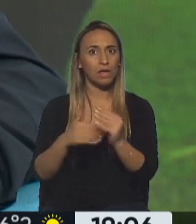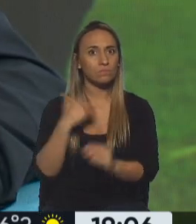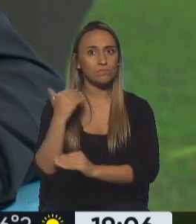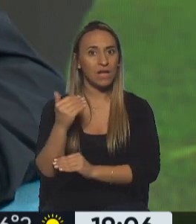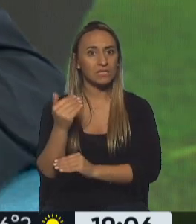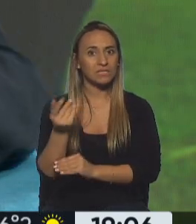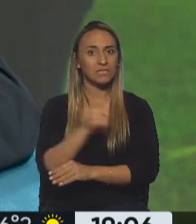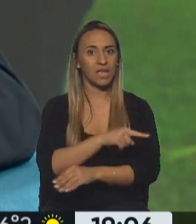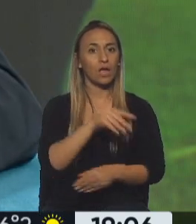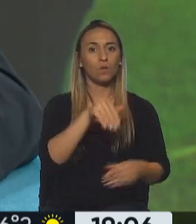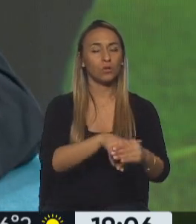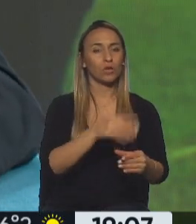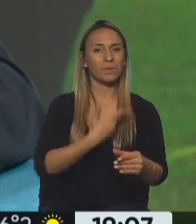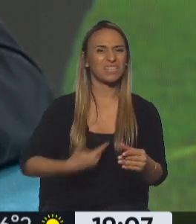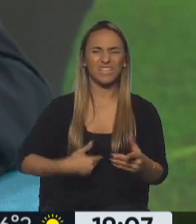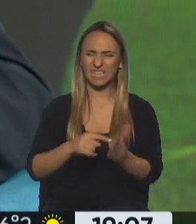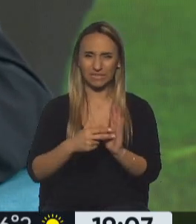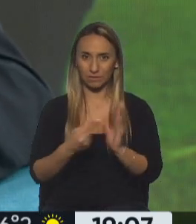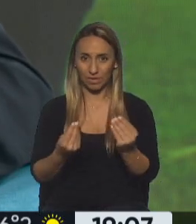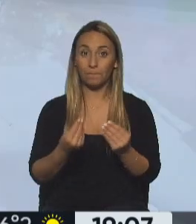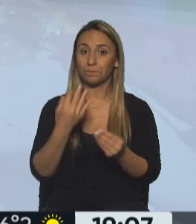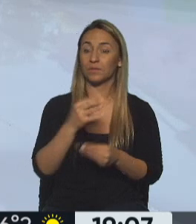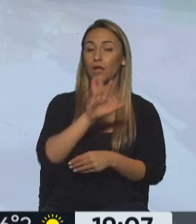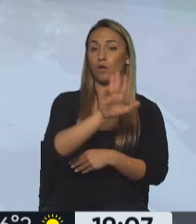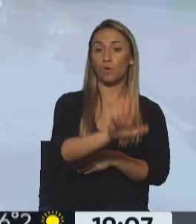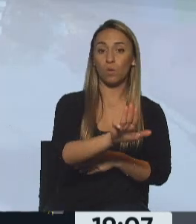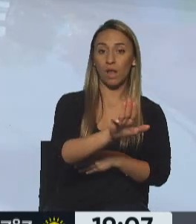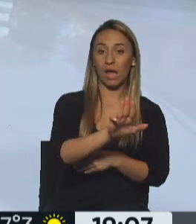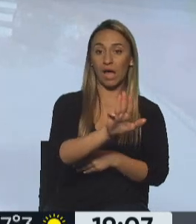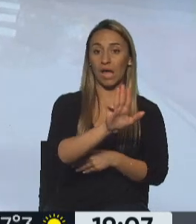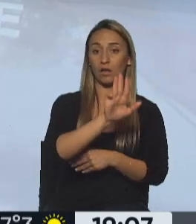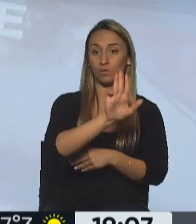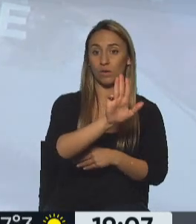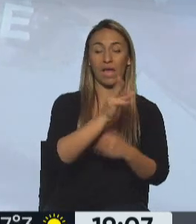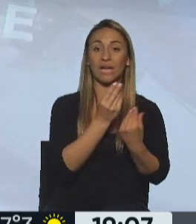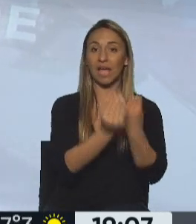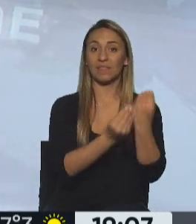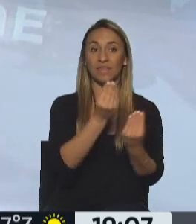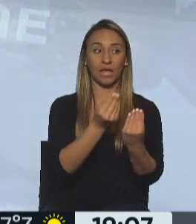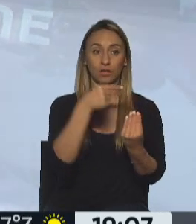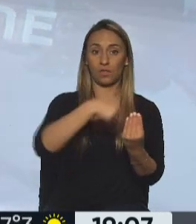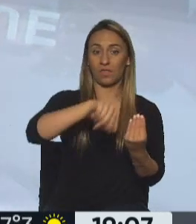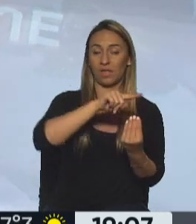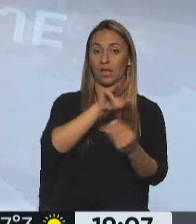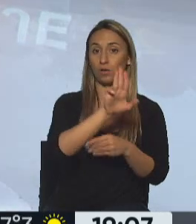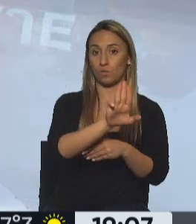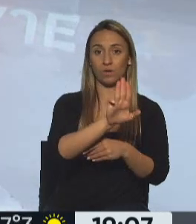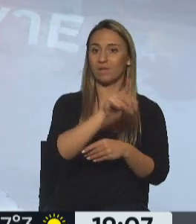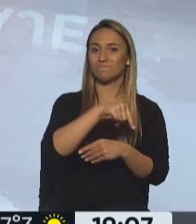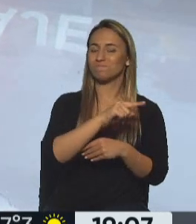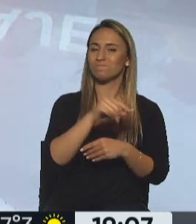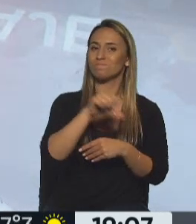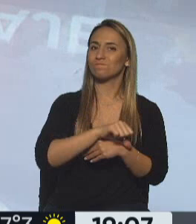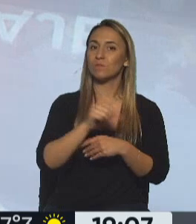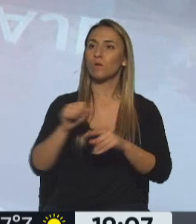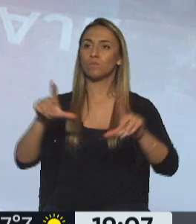el presidencial. Ajá. ¿Qué quiere decir esto? Que que los candidatos de Lula no tuvieron la capacidad de abroquelarse al arrastre